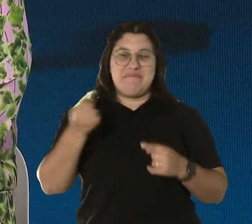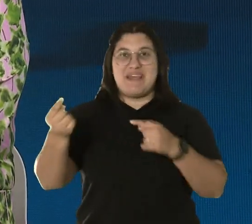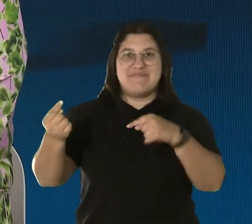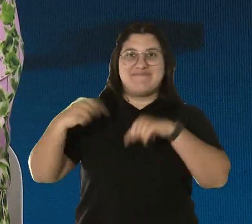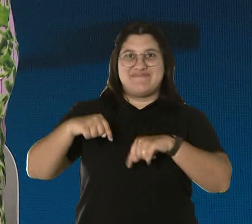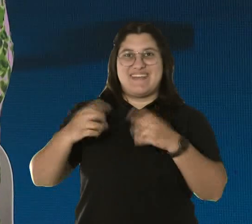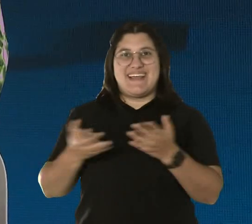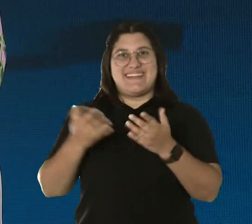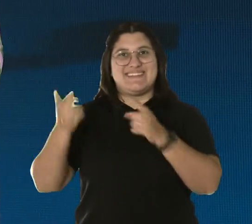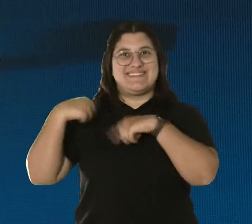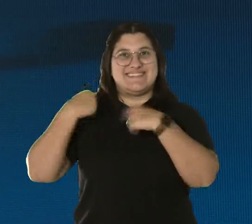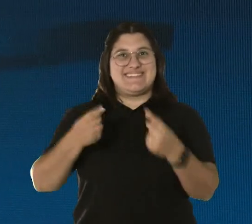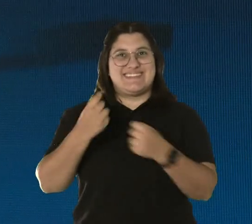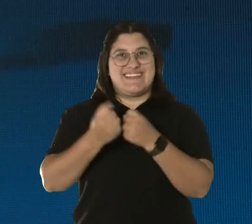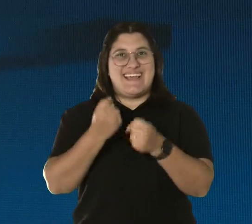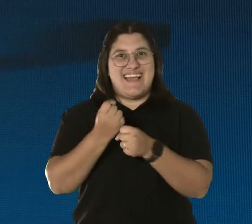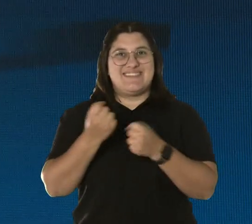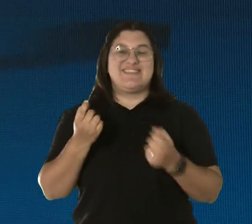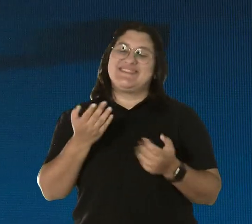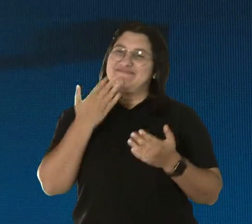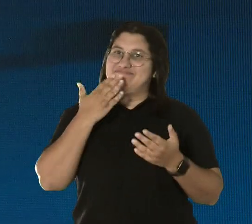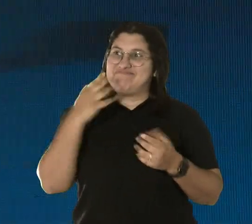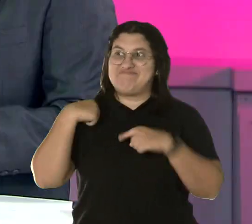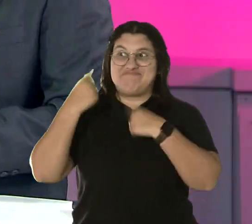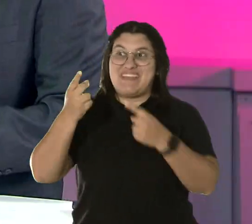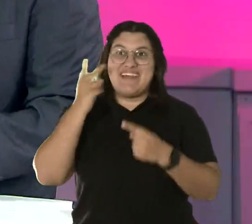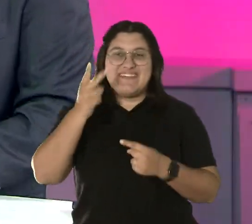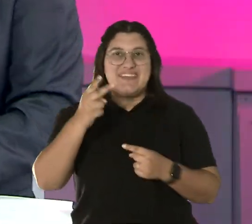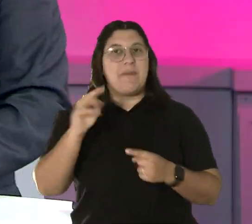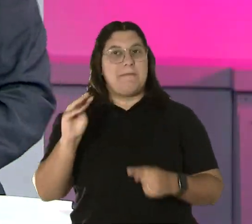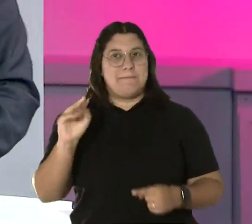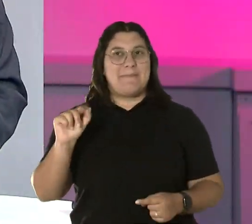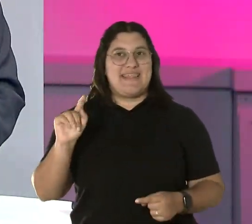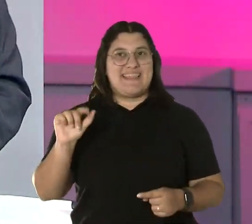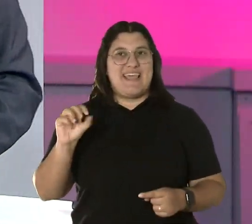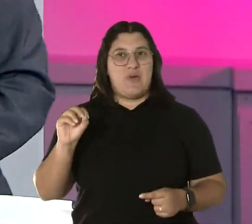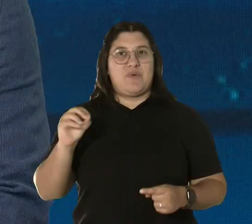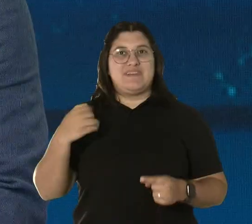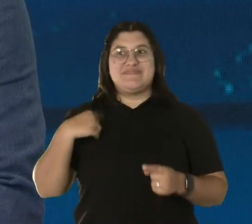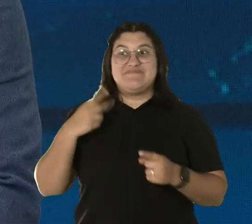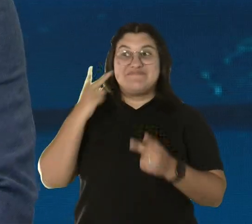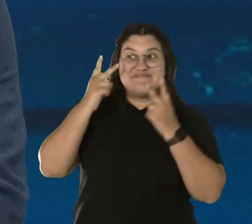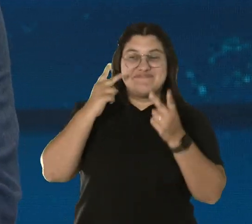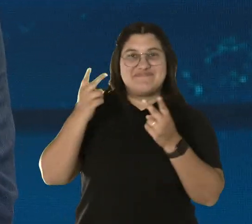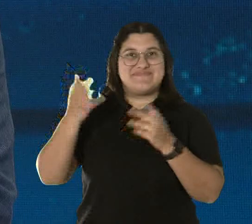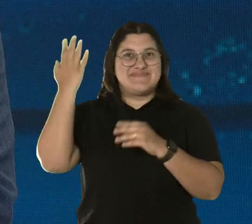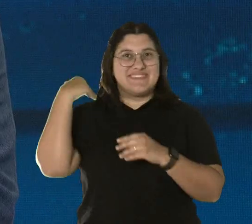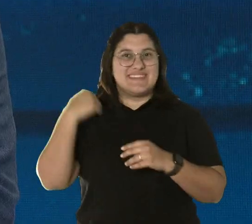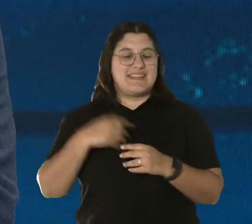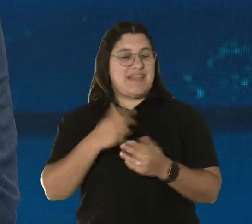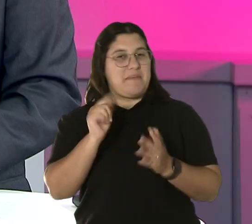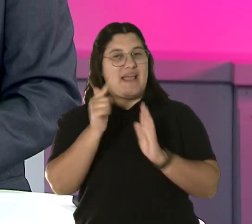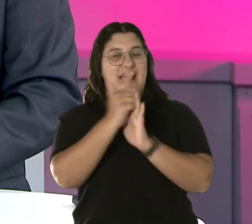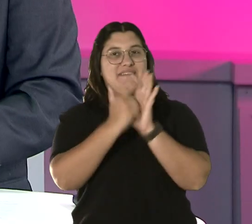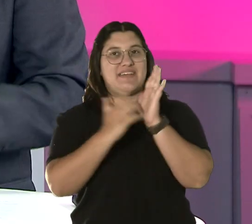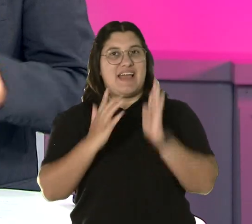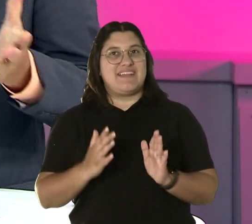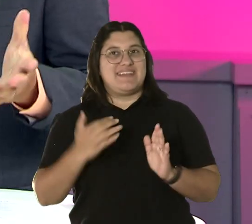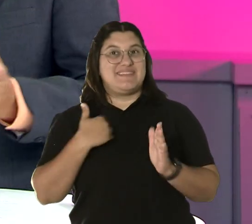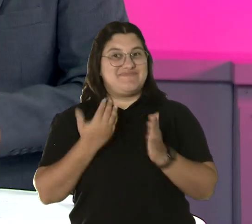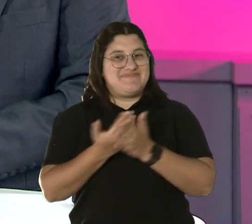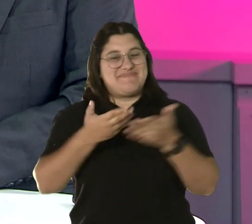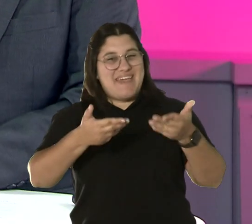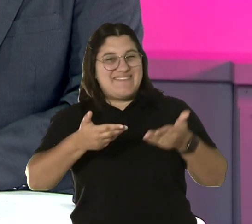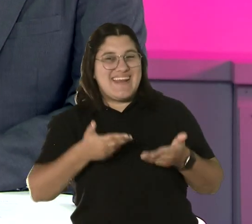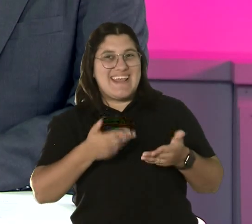parte de la casa por muchos años, hace tiempo no la veíamos. Mateo Sidre ha estado participando con nosotros en otros programas. Y la licenciada Vivian Santiago Trinidad, le